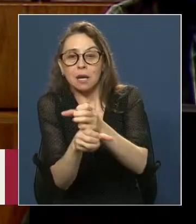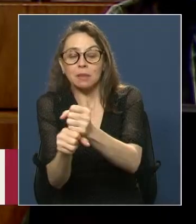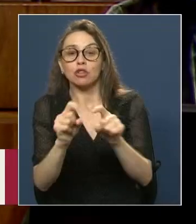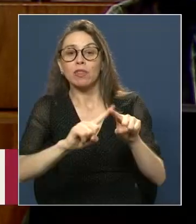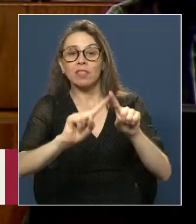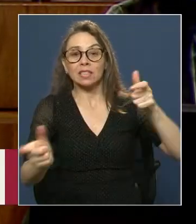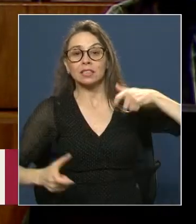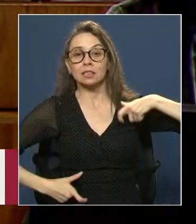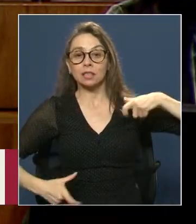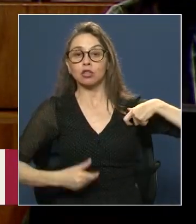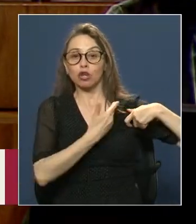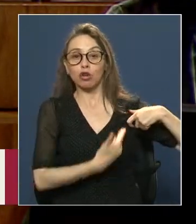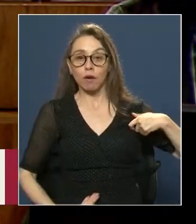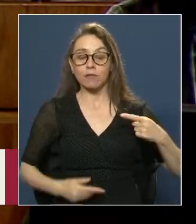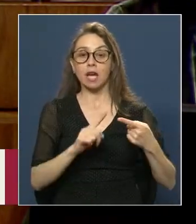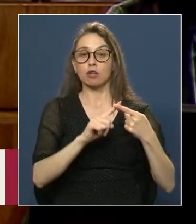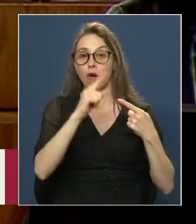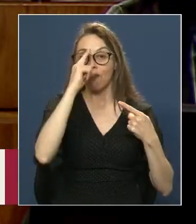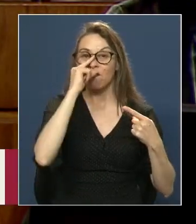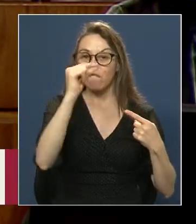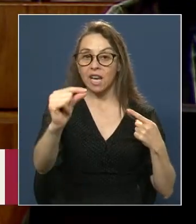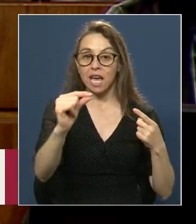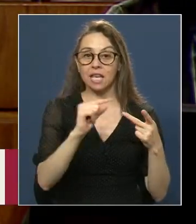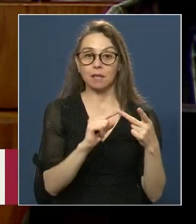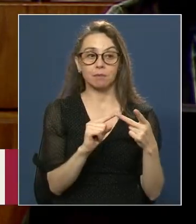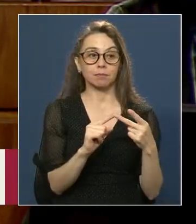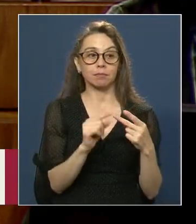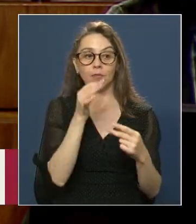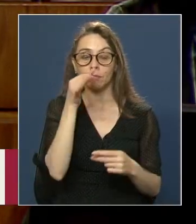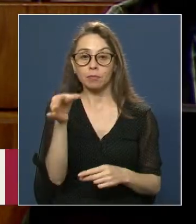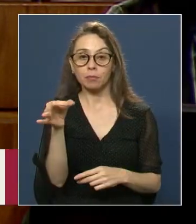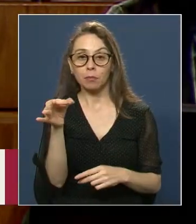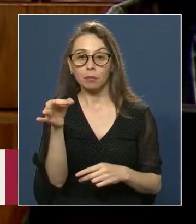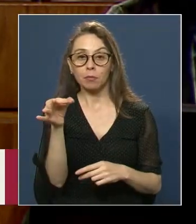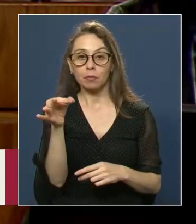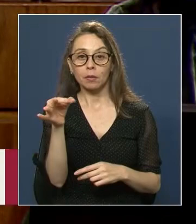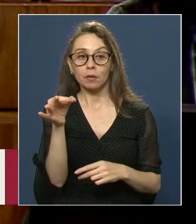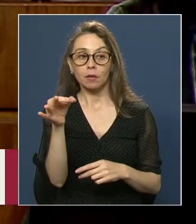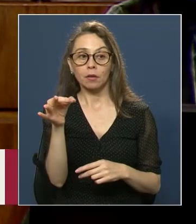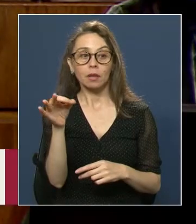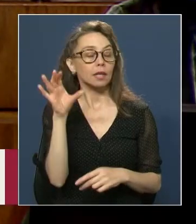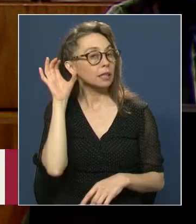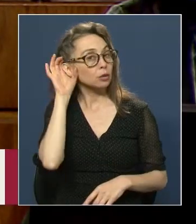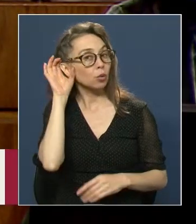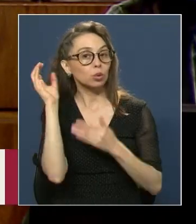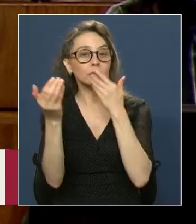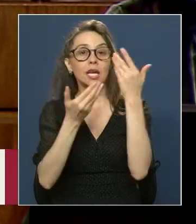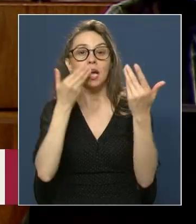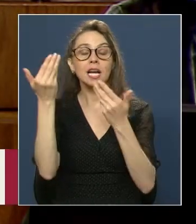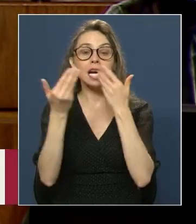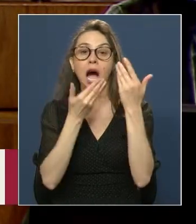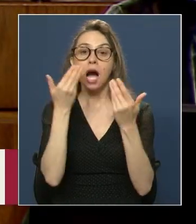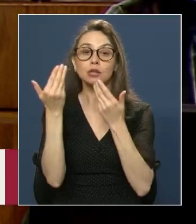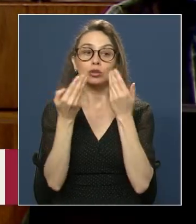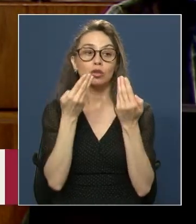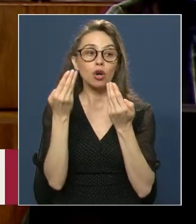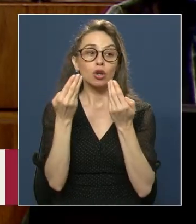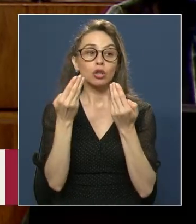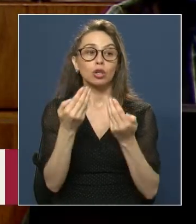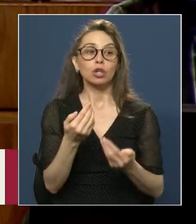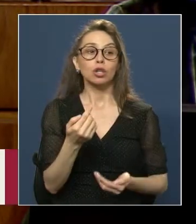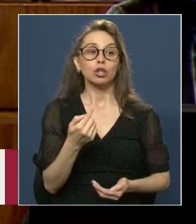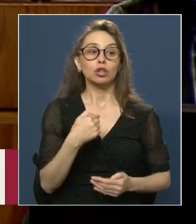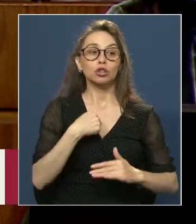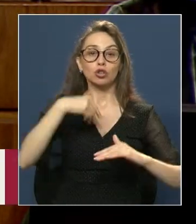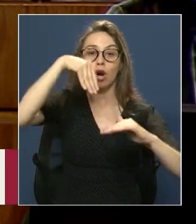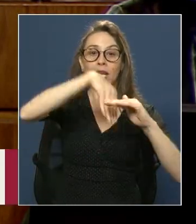gobiernos, Eduardo Frei, les recomiendo en específico escuchar la canción Yo enterré